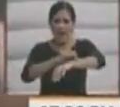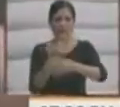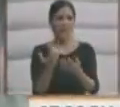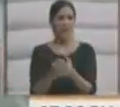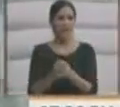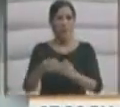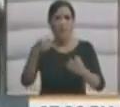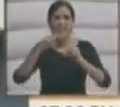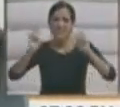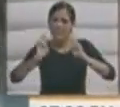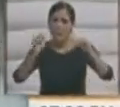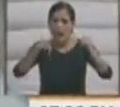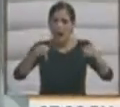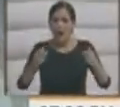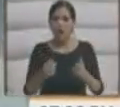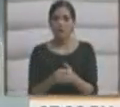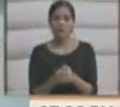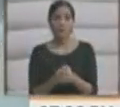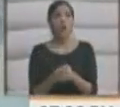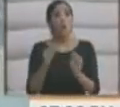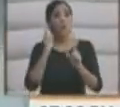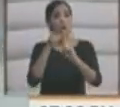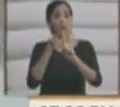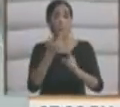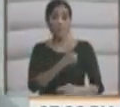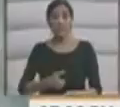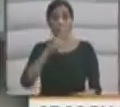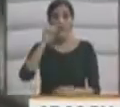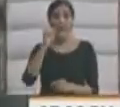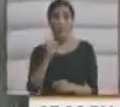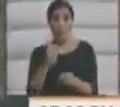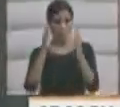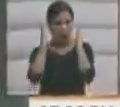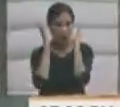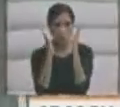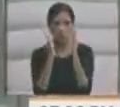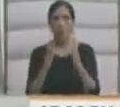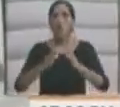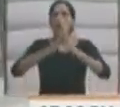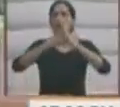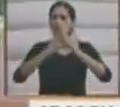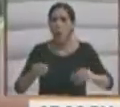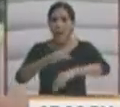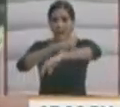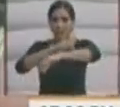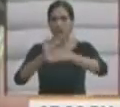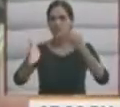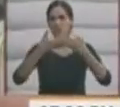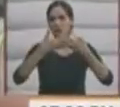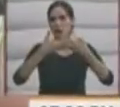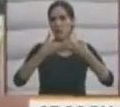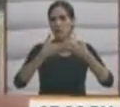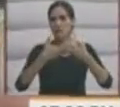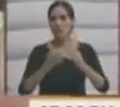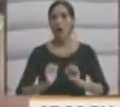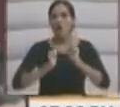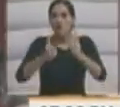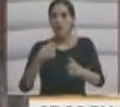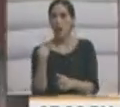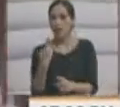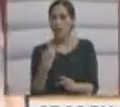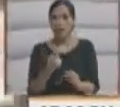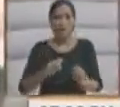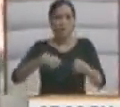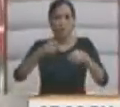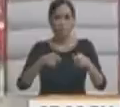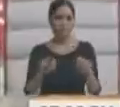tema de la reconversión, desde que el presidente Maduro se abocó a eso, todas las carnicerías están cerradas, vendieron la primera vez, la segunda vez ya no hay